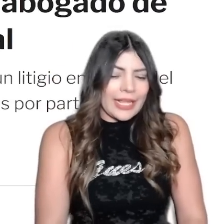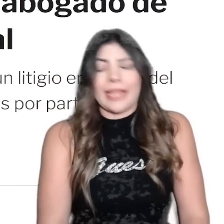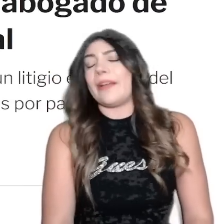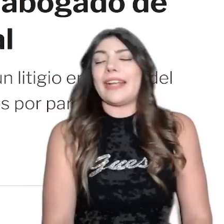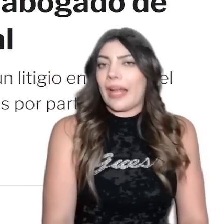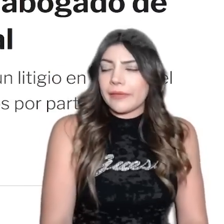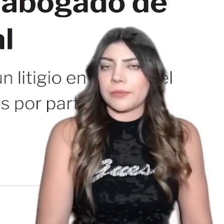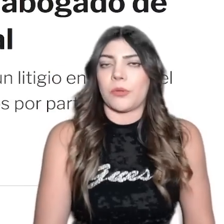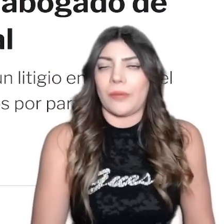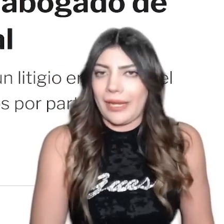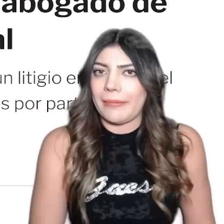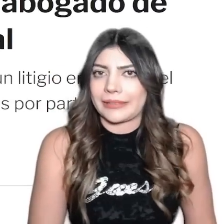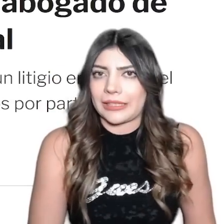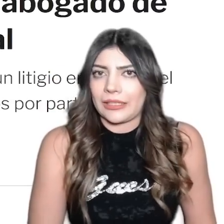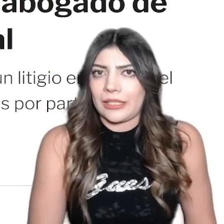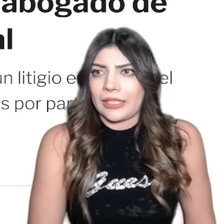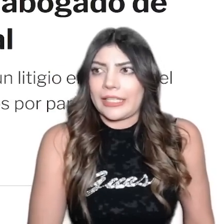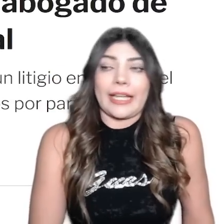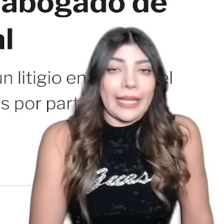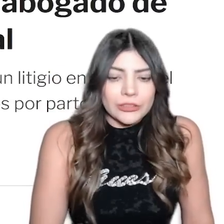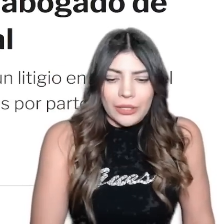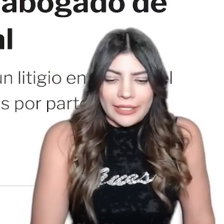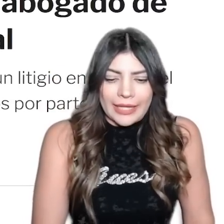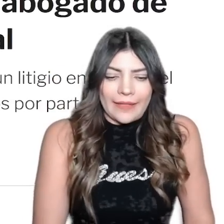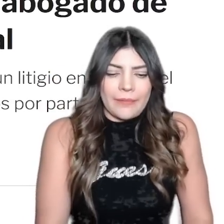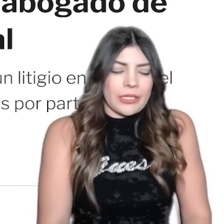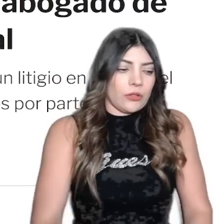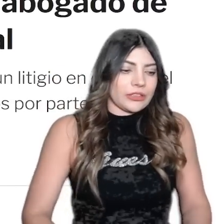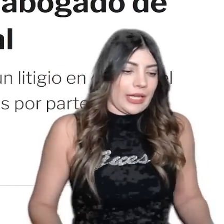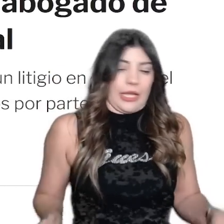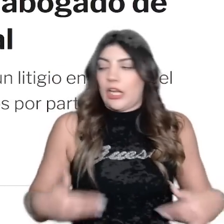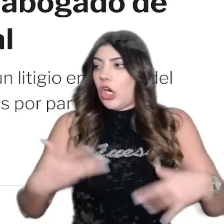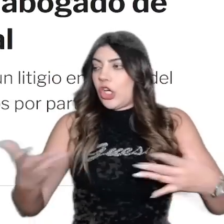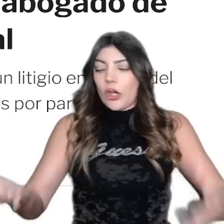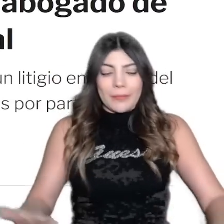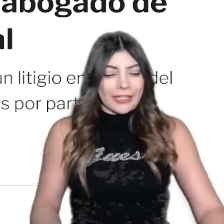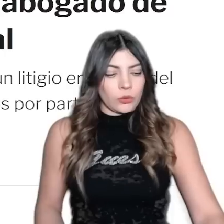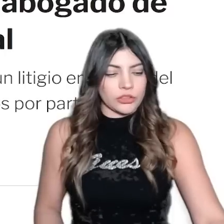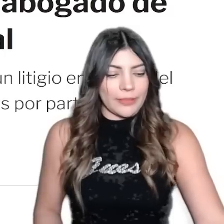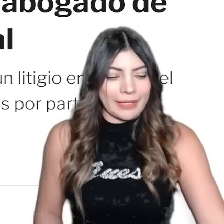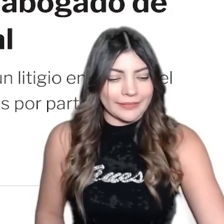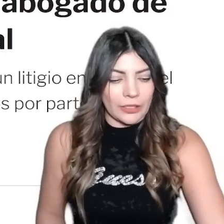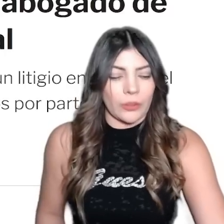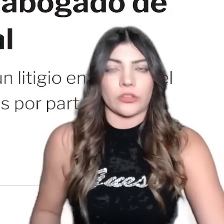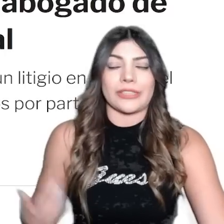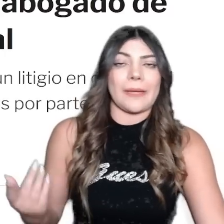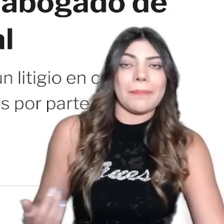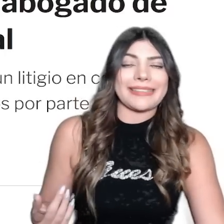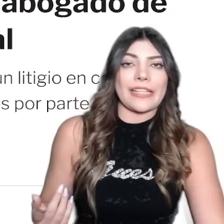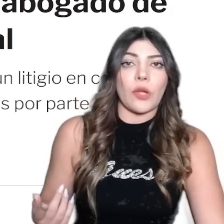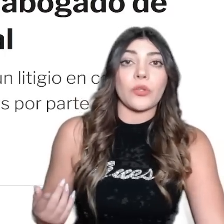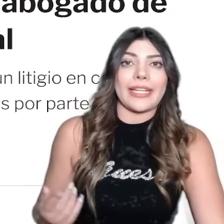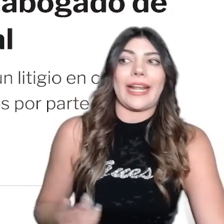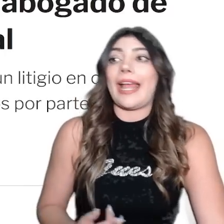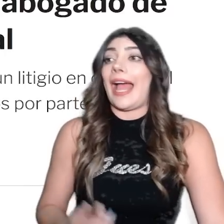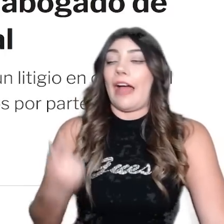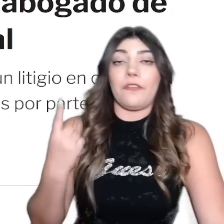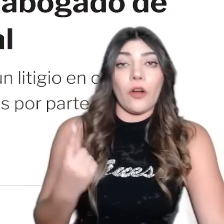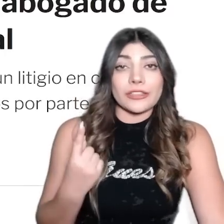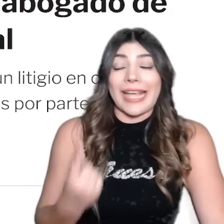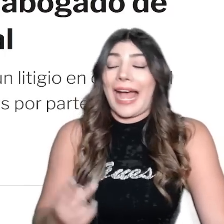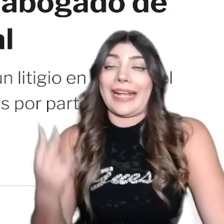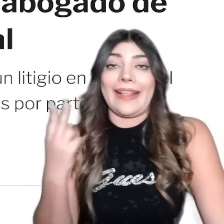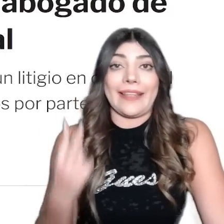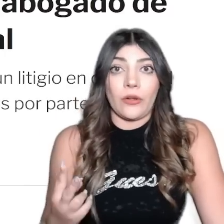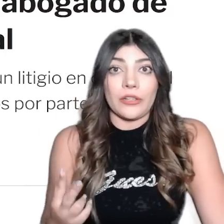meter en graves problemas. Y qué casualidad, amigos, que lo nombren justamente cuando se está empezando a hundir a